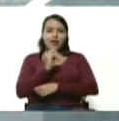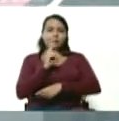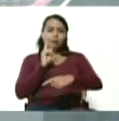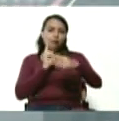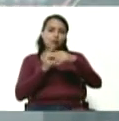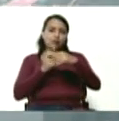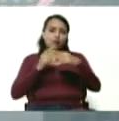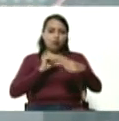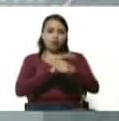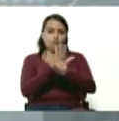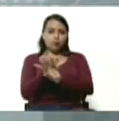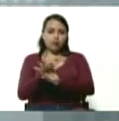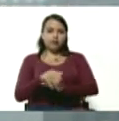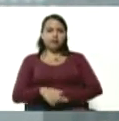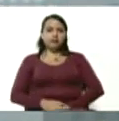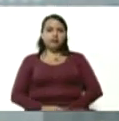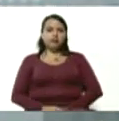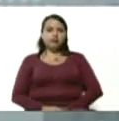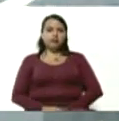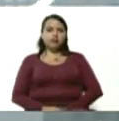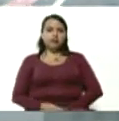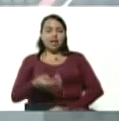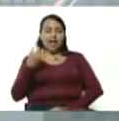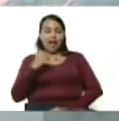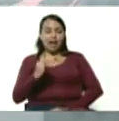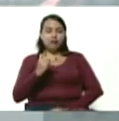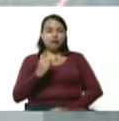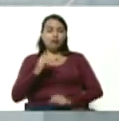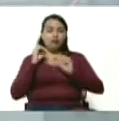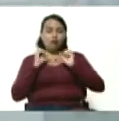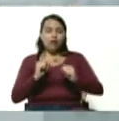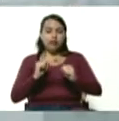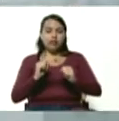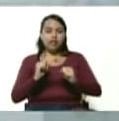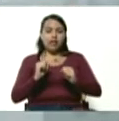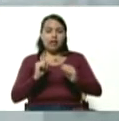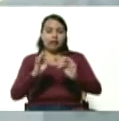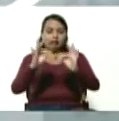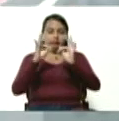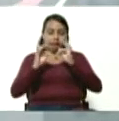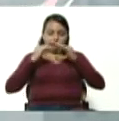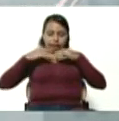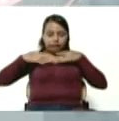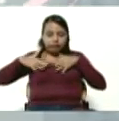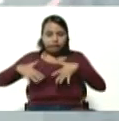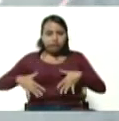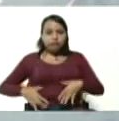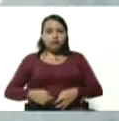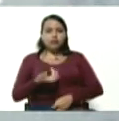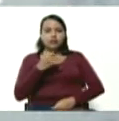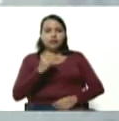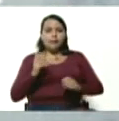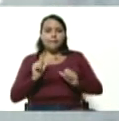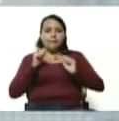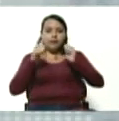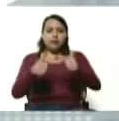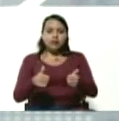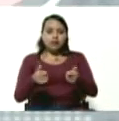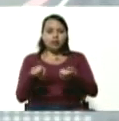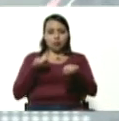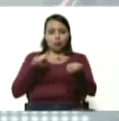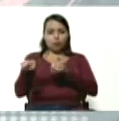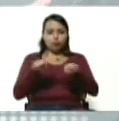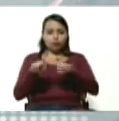para la infección aguda, se ingresa a la sala de aislamiento y se inicia tratamiento